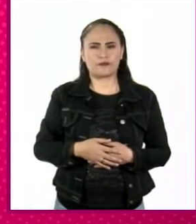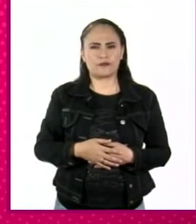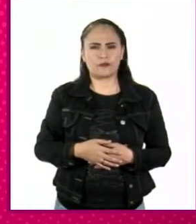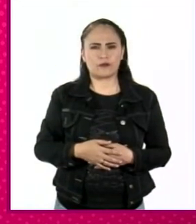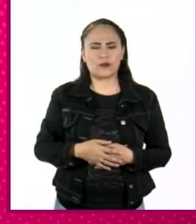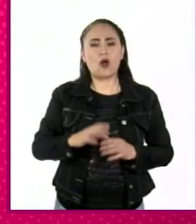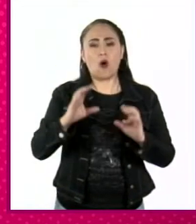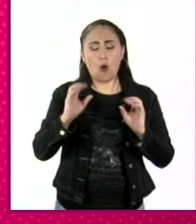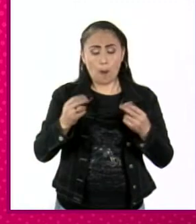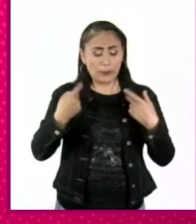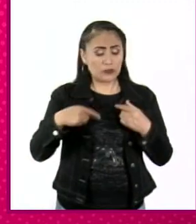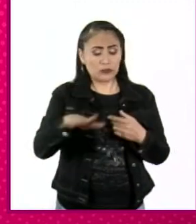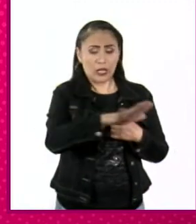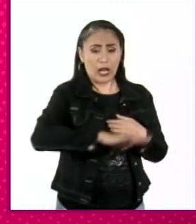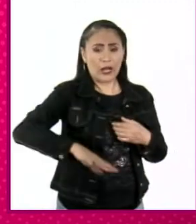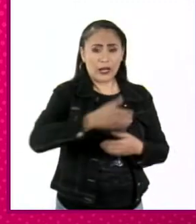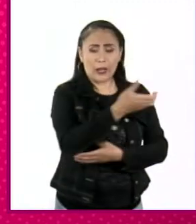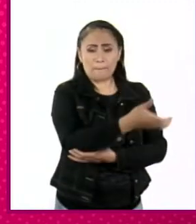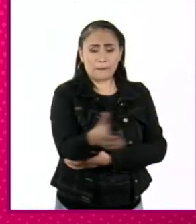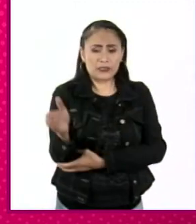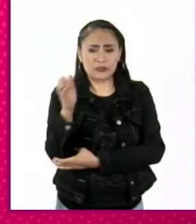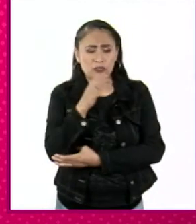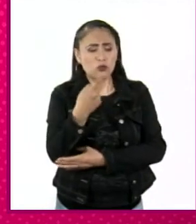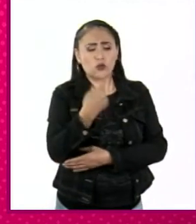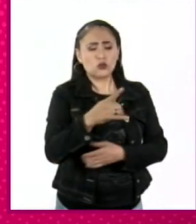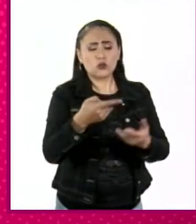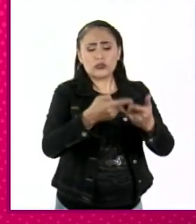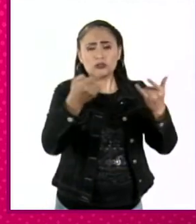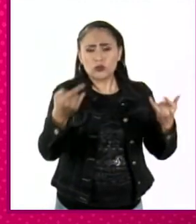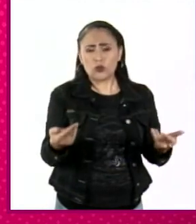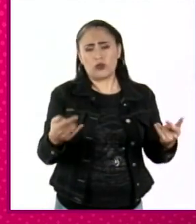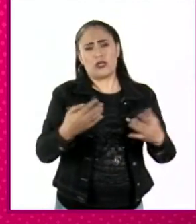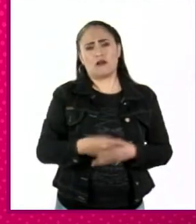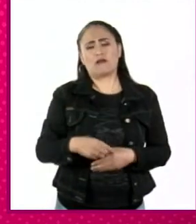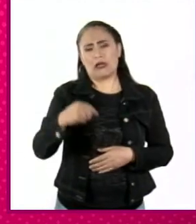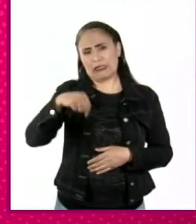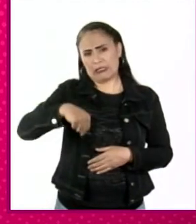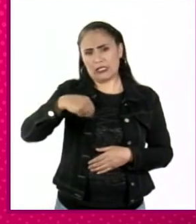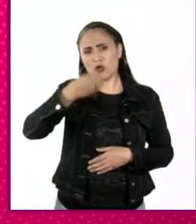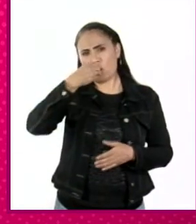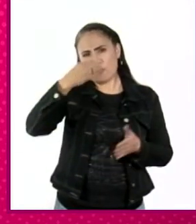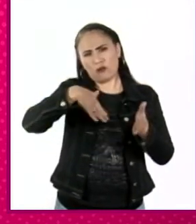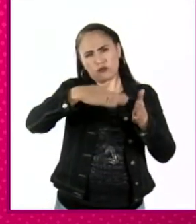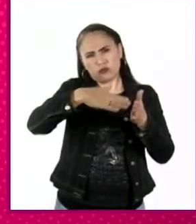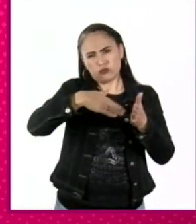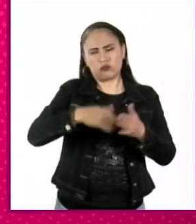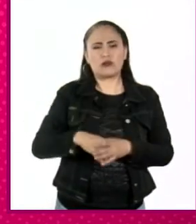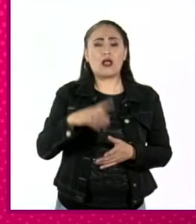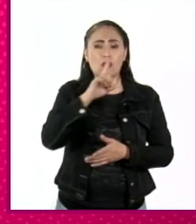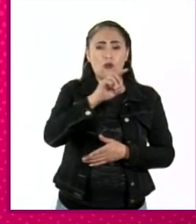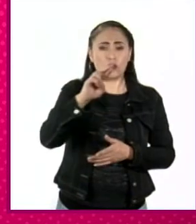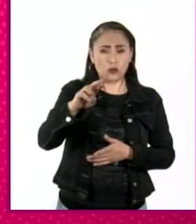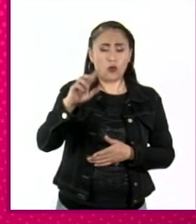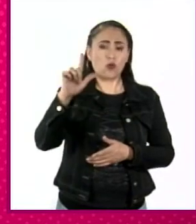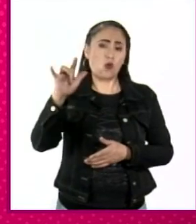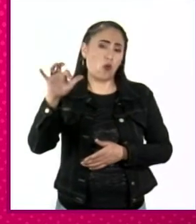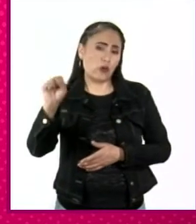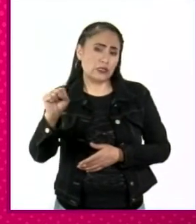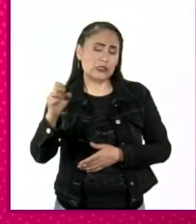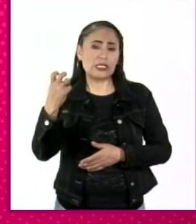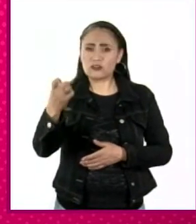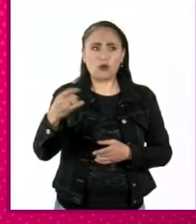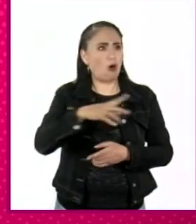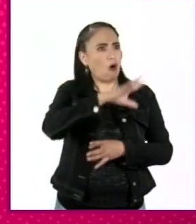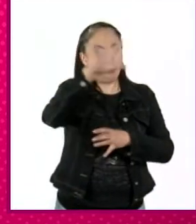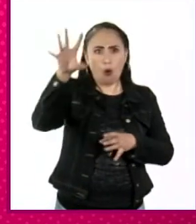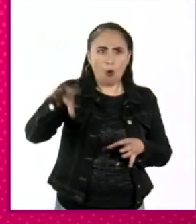nuestros campesinos, de nuestra comida. El doctor Luis González y González planteaba que todo es historia.